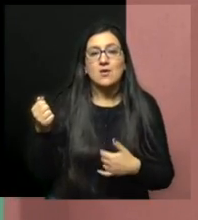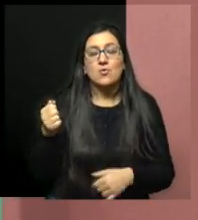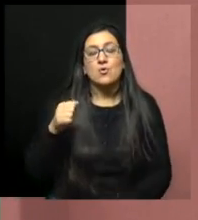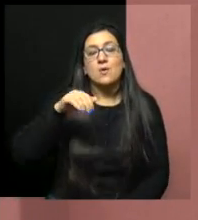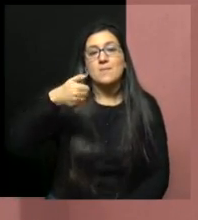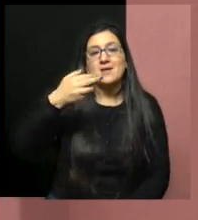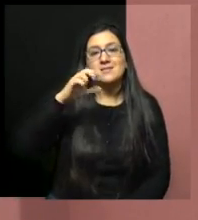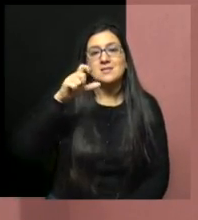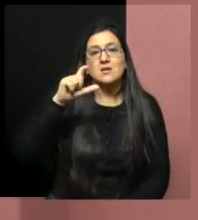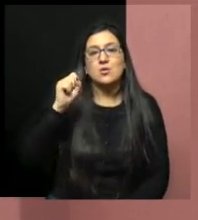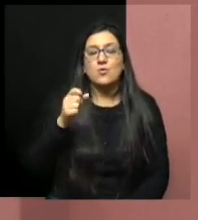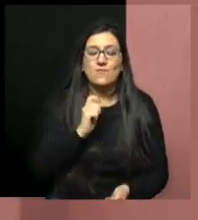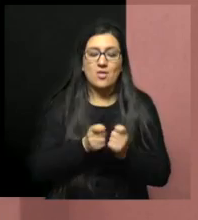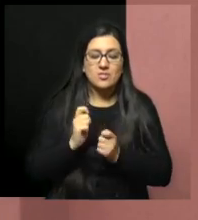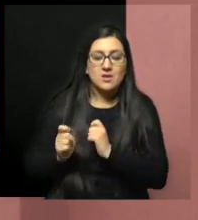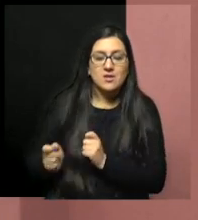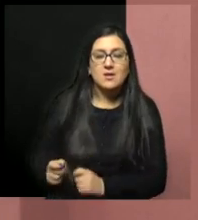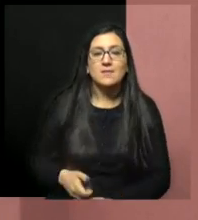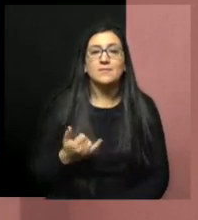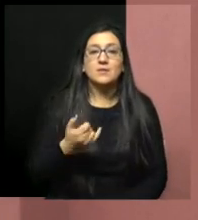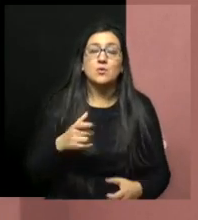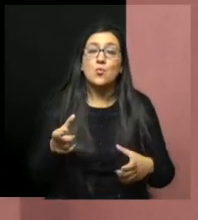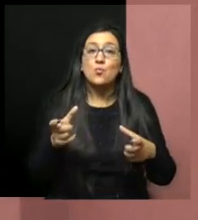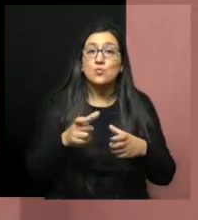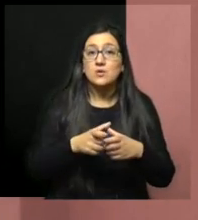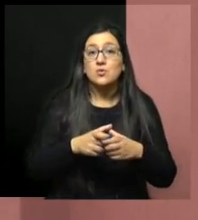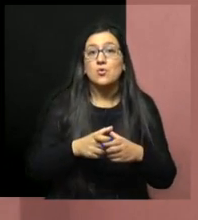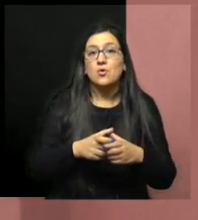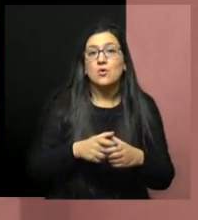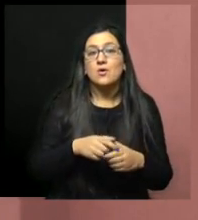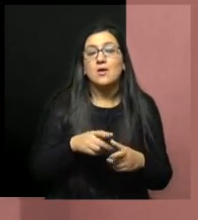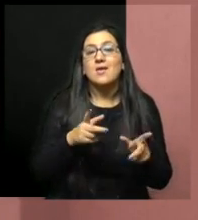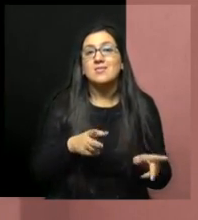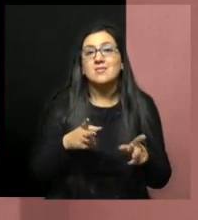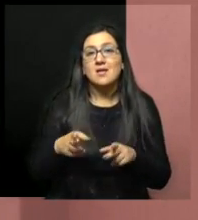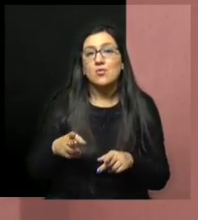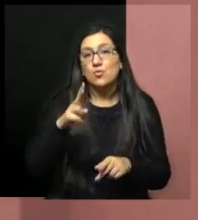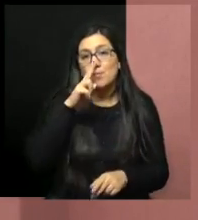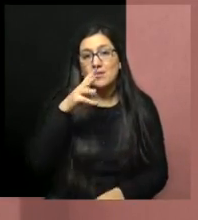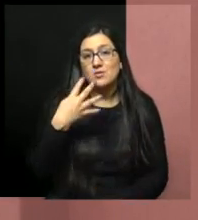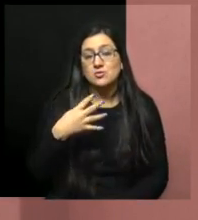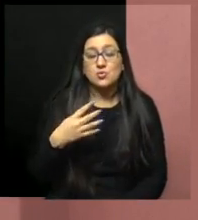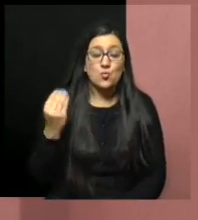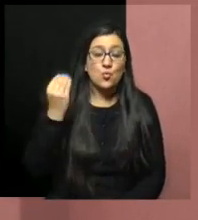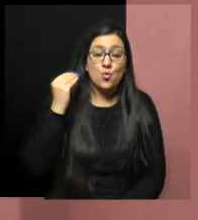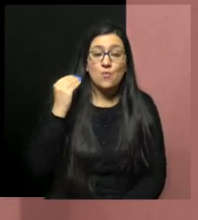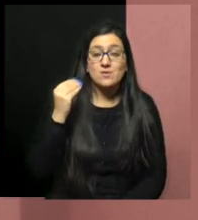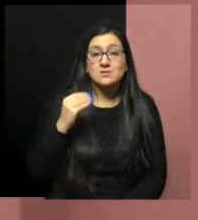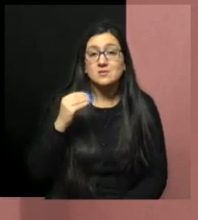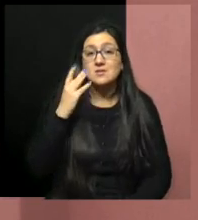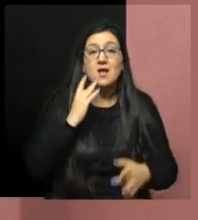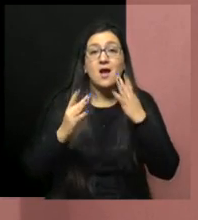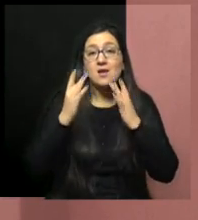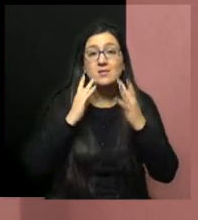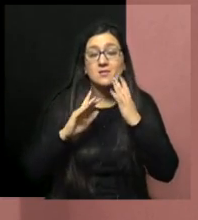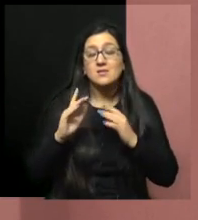Marcelo Cabarcos en batería. Y tiene un disco homónimo editado en 2014. Son un grupo de jóvenes que construyen el arte desde el sonido